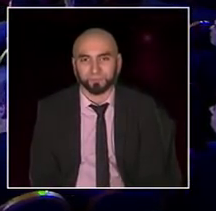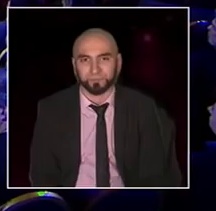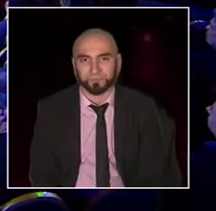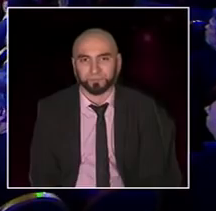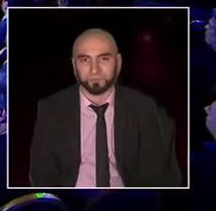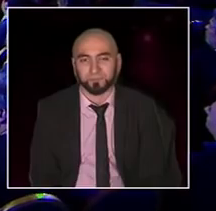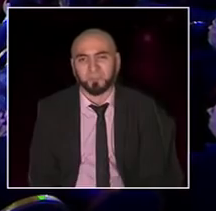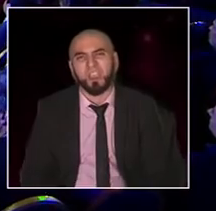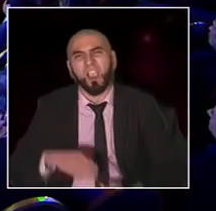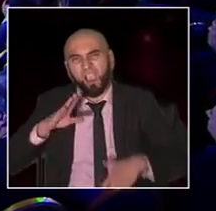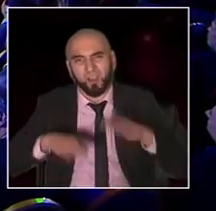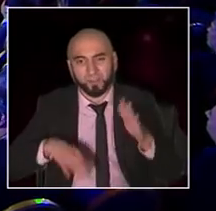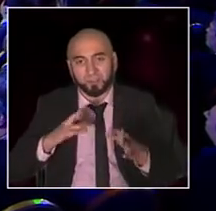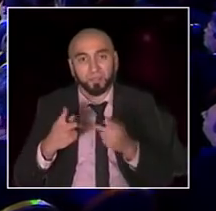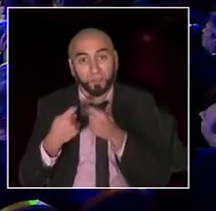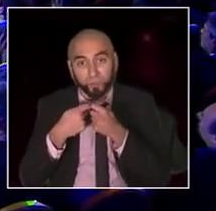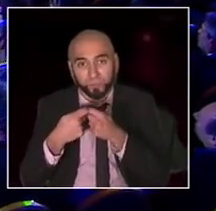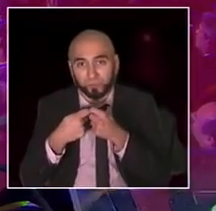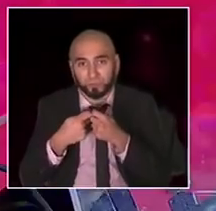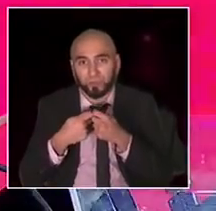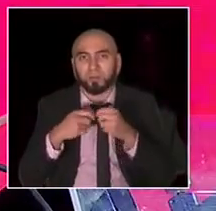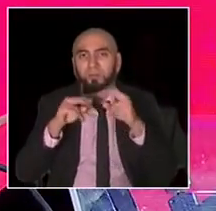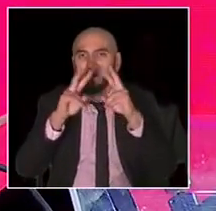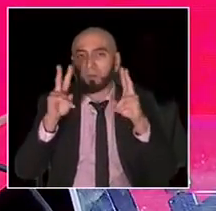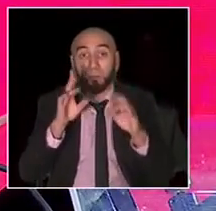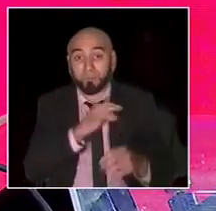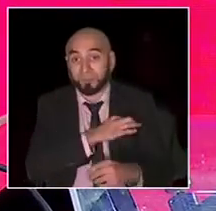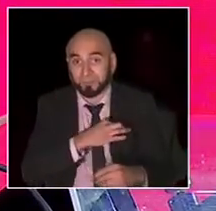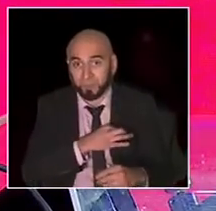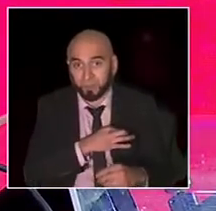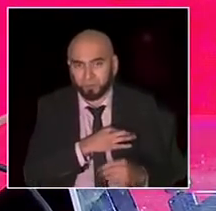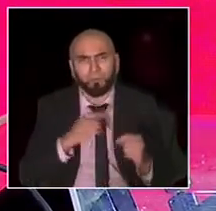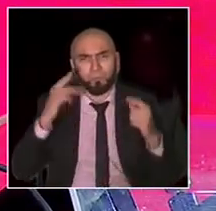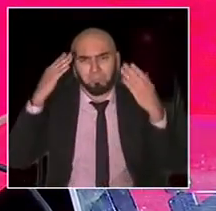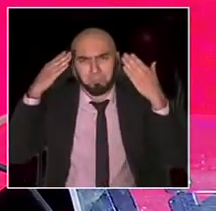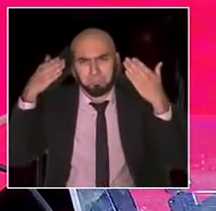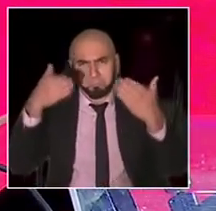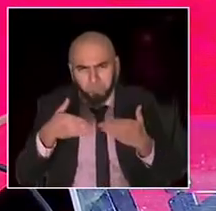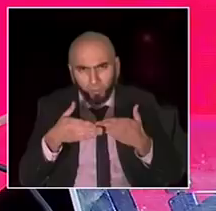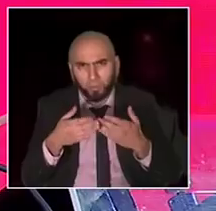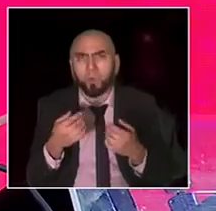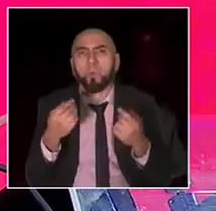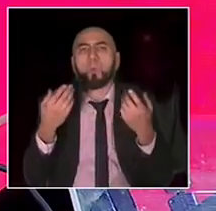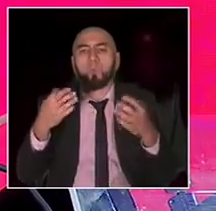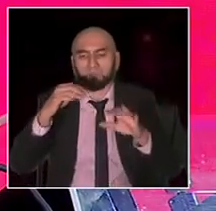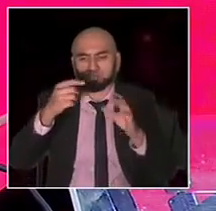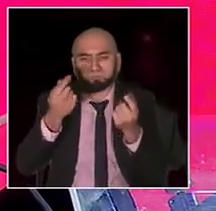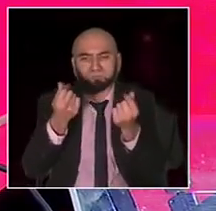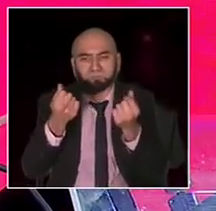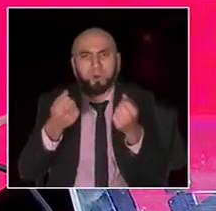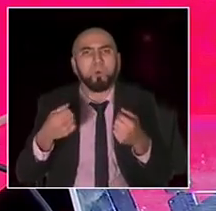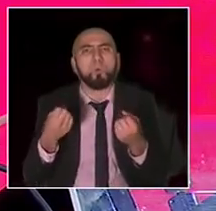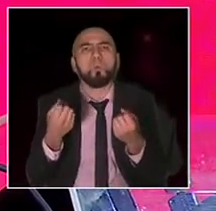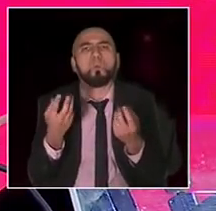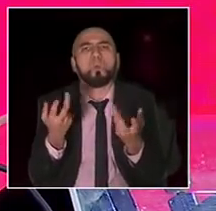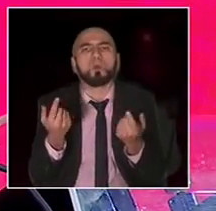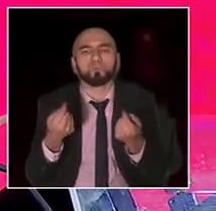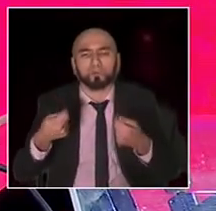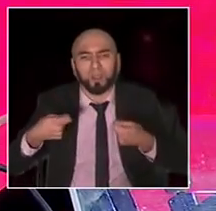A veces la discusión en torno al ministerio se concentra en cuánto vamos a gastar. La verdad que lo